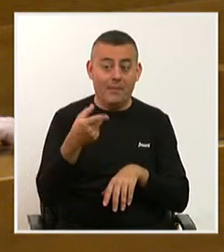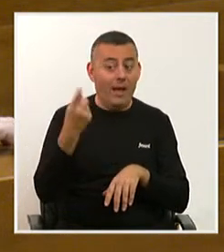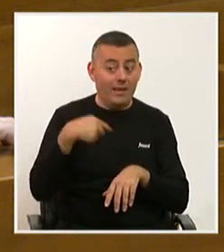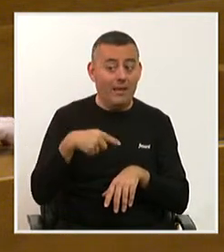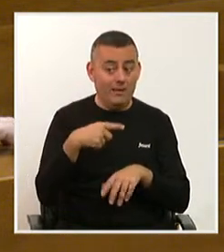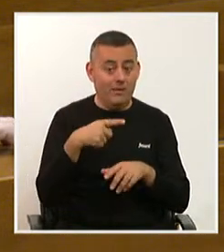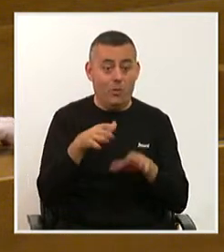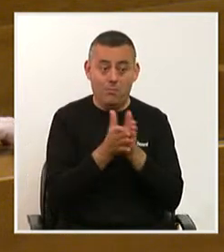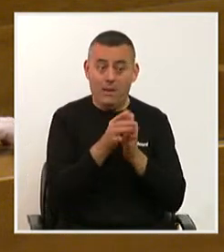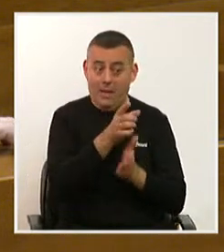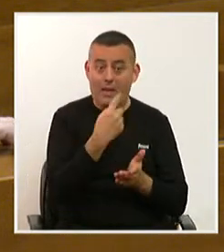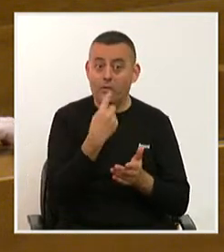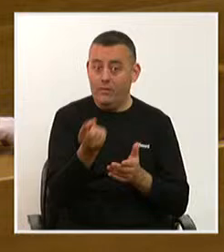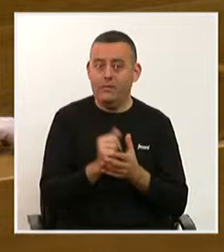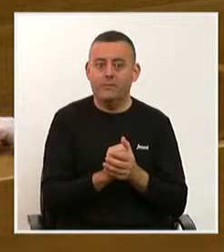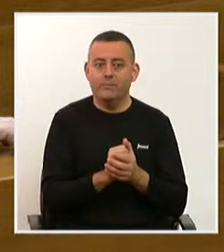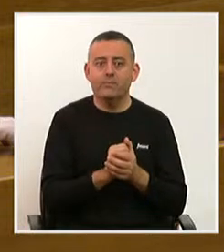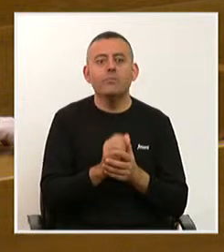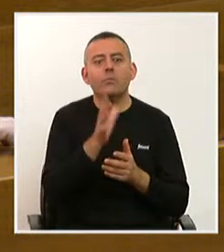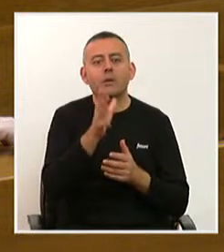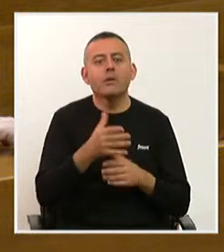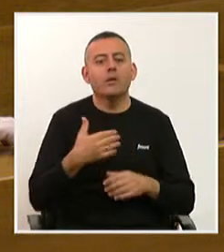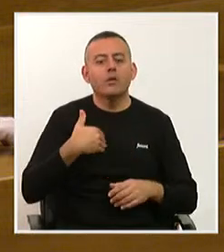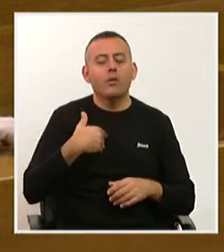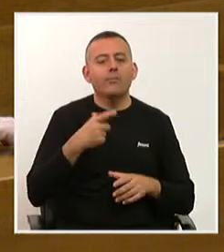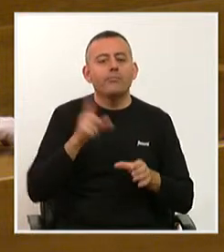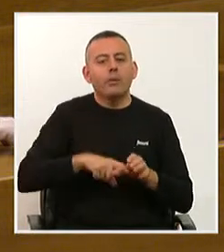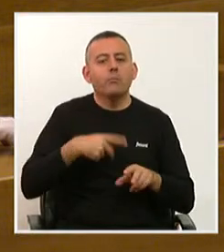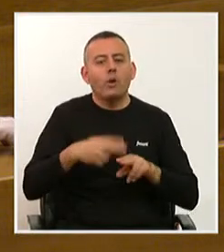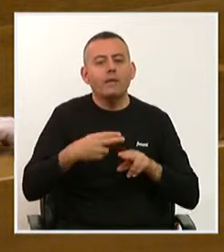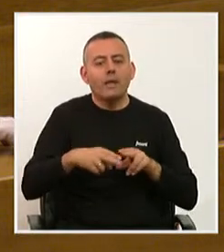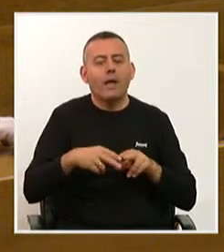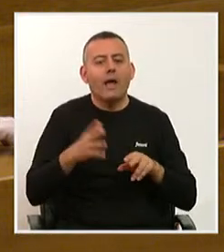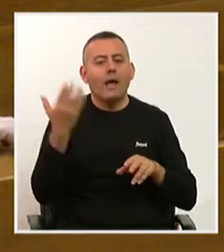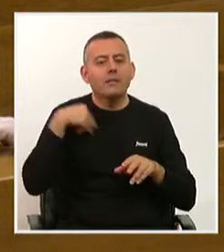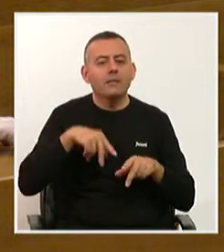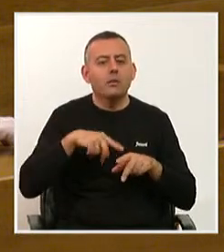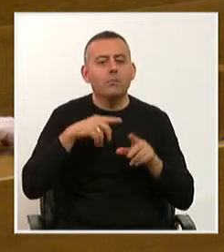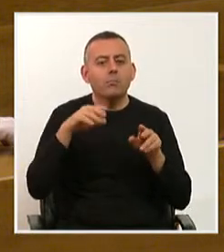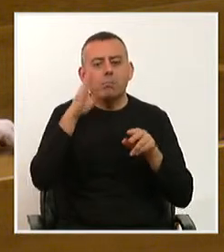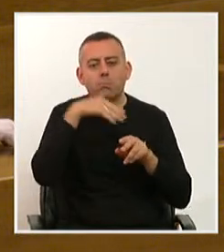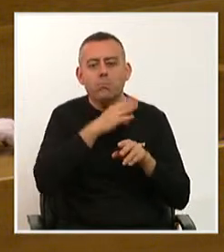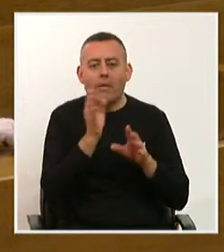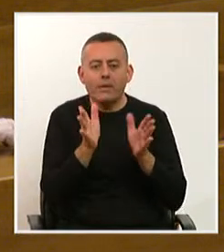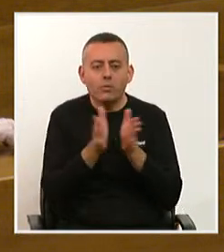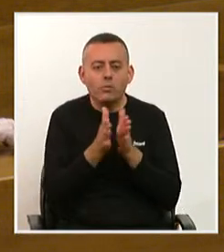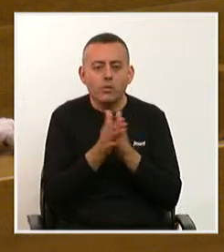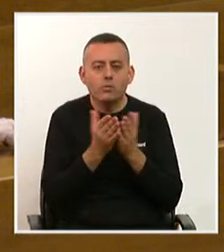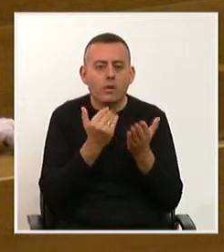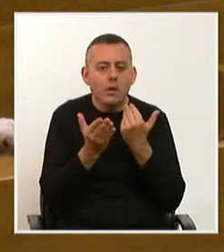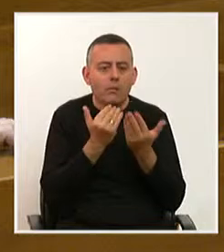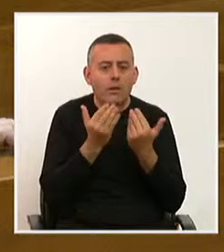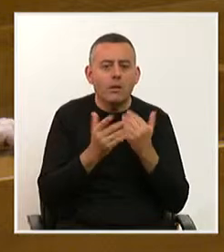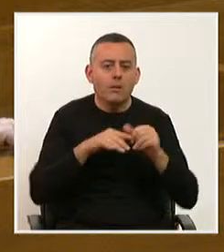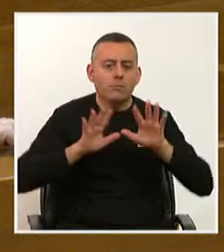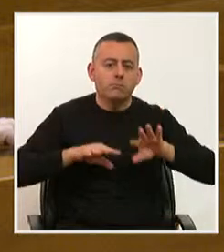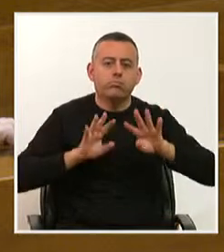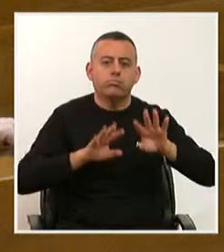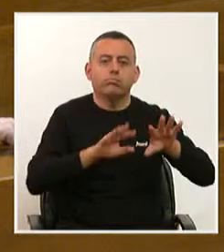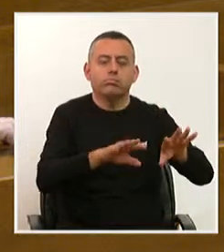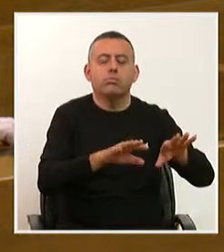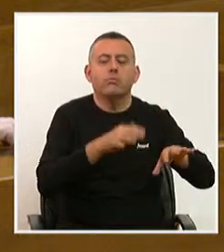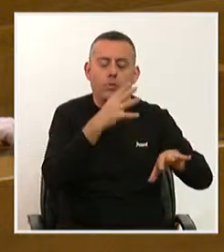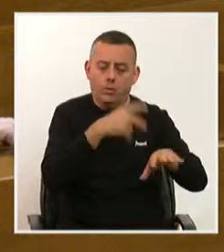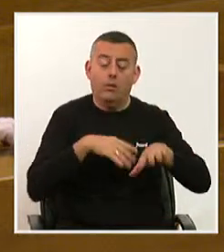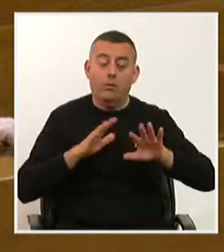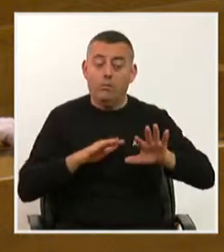una cosa porque cuando estaba con los padres veía Cómo salíamos con las manifestaciones a la calle y ustedes pasaban de las familias de los alumnos y de